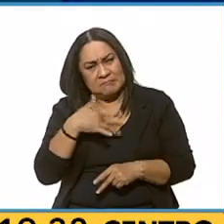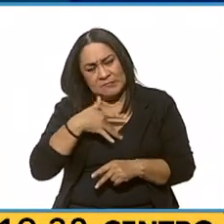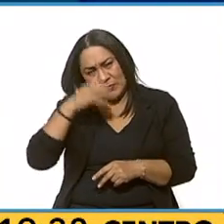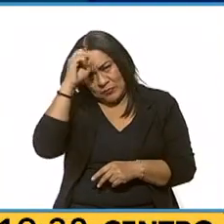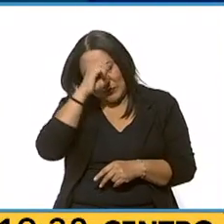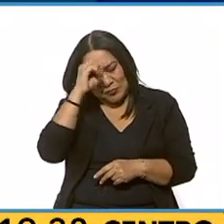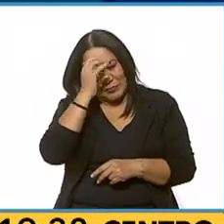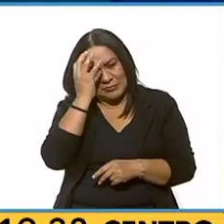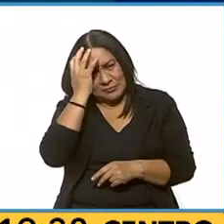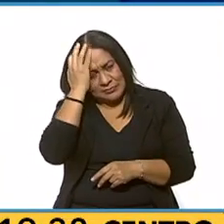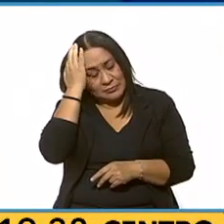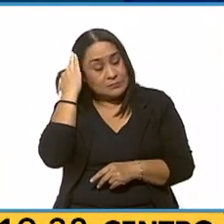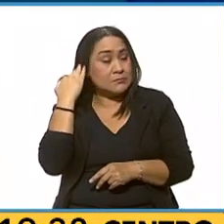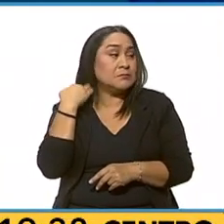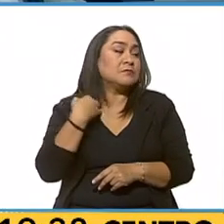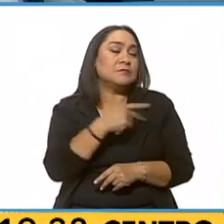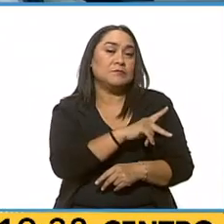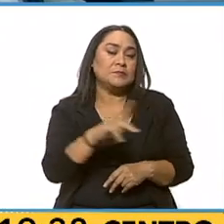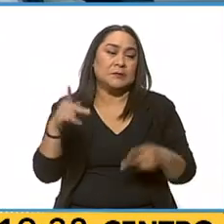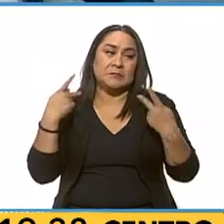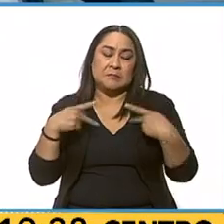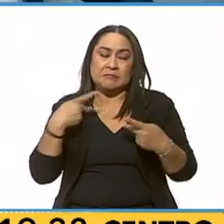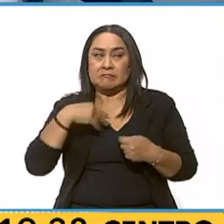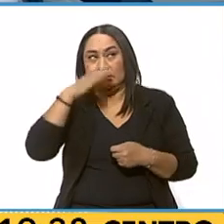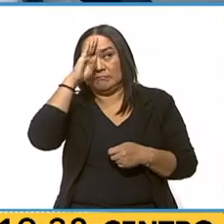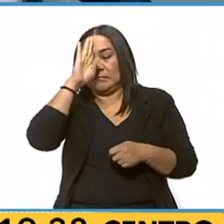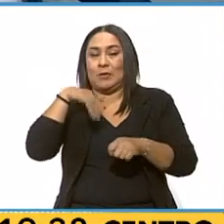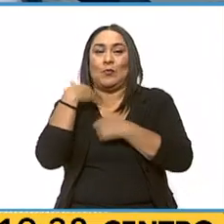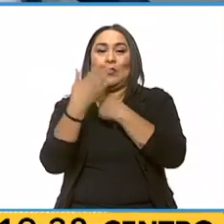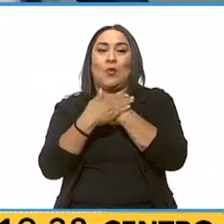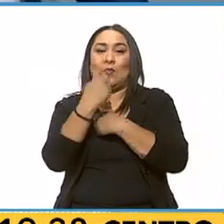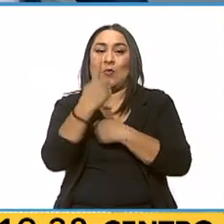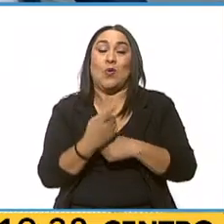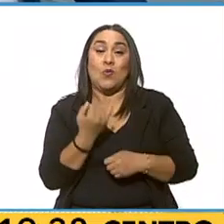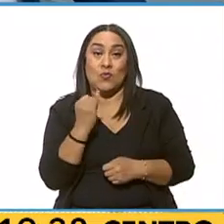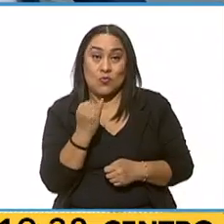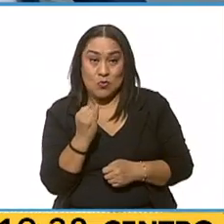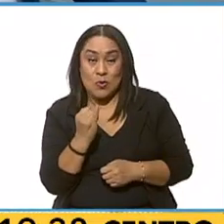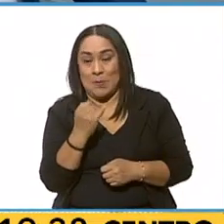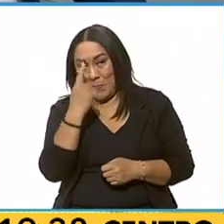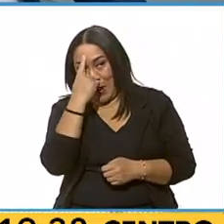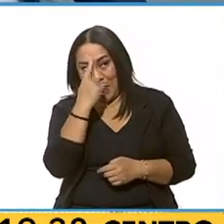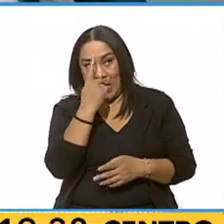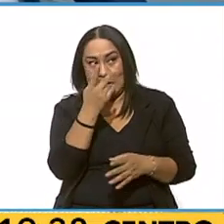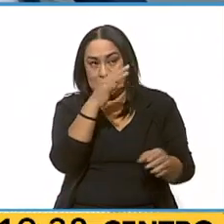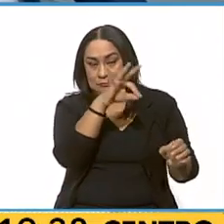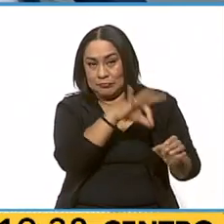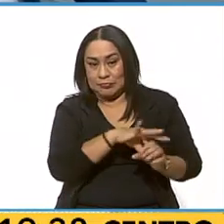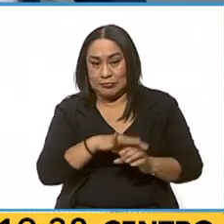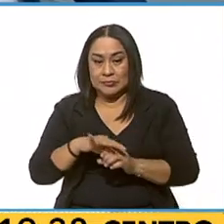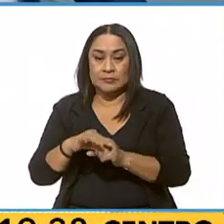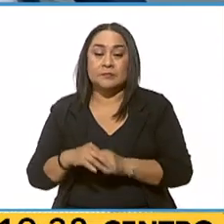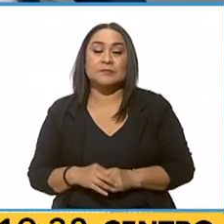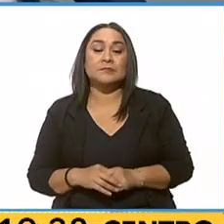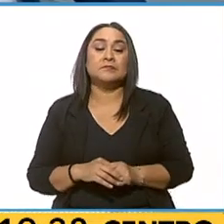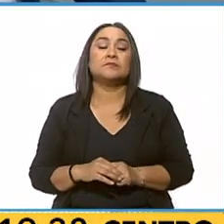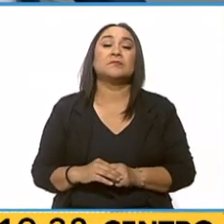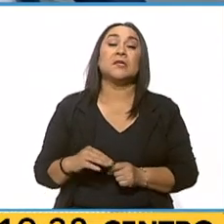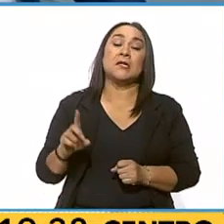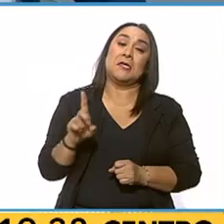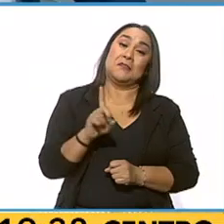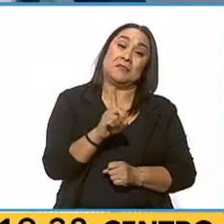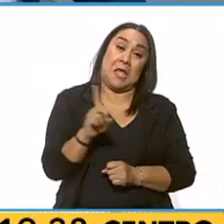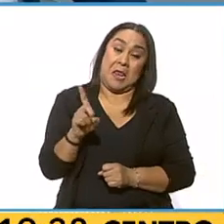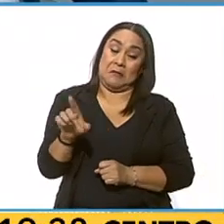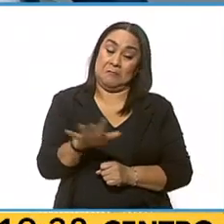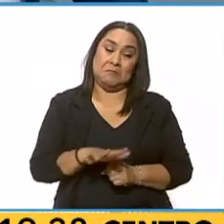cuenta las y los ciudadanos el próximo 1 de junio a la hora de ir a votar? Que la derecha sí va a votar.